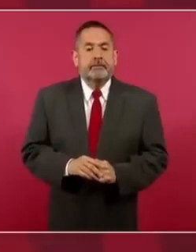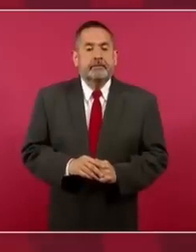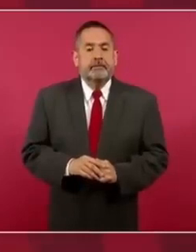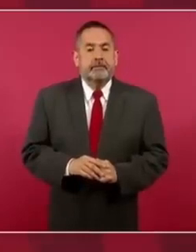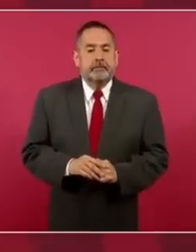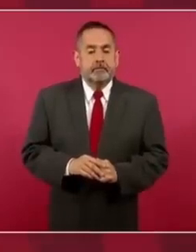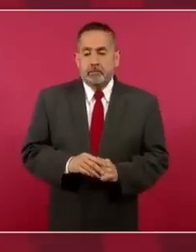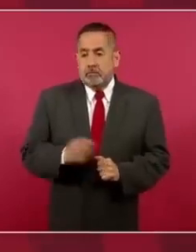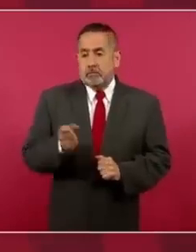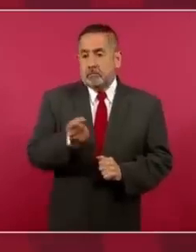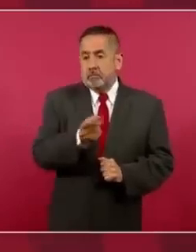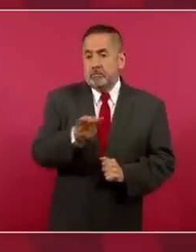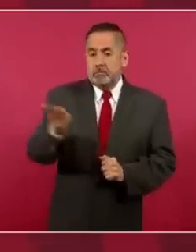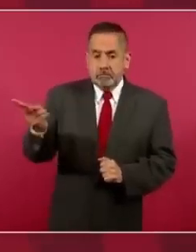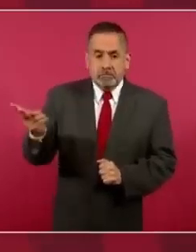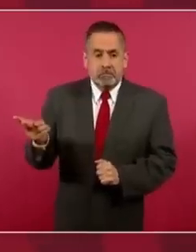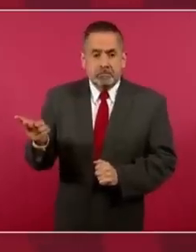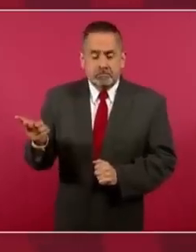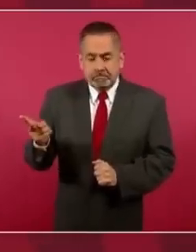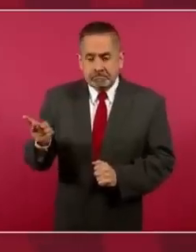pueden estudiar